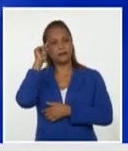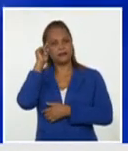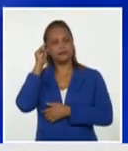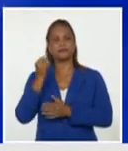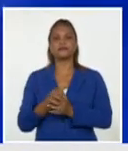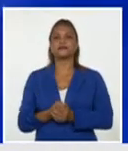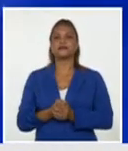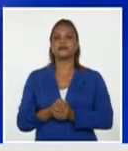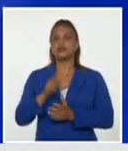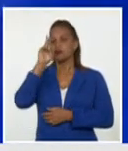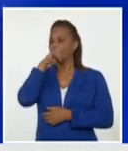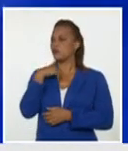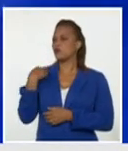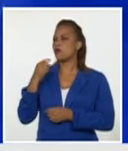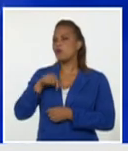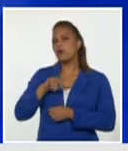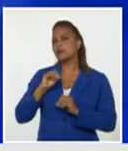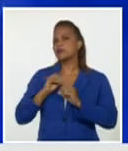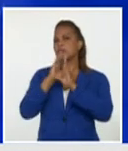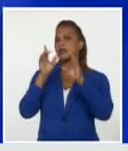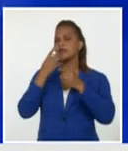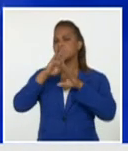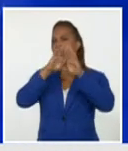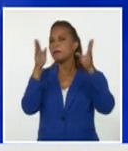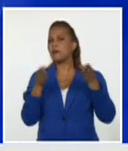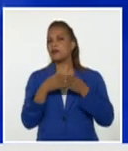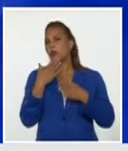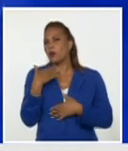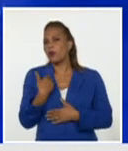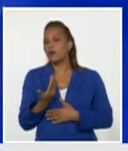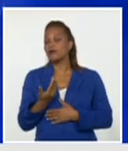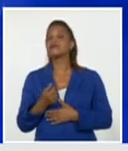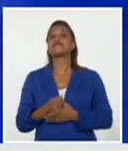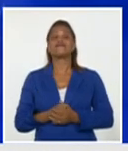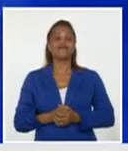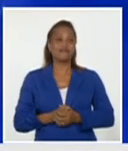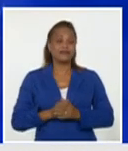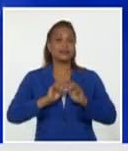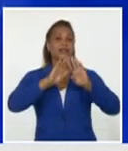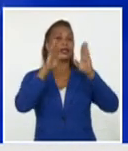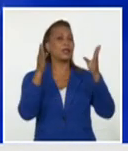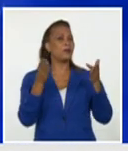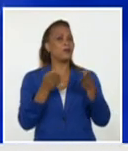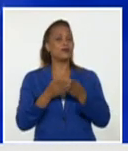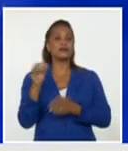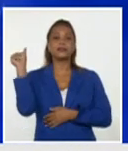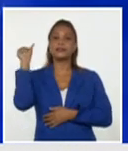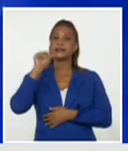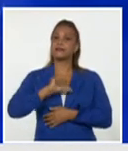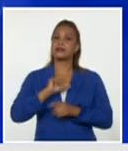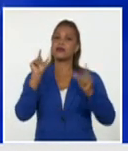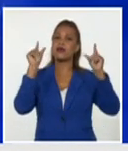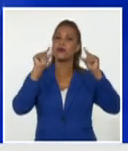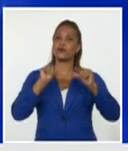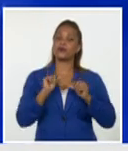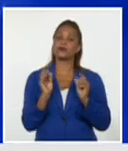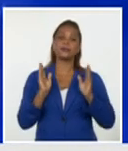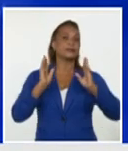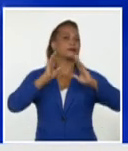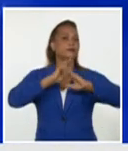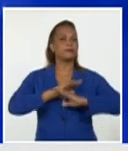mundo en esta jornada? El mundo mal. Evidentemente sin una reducción que se pueda